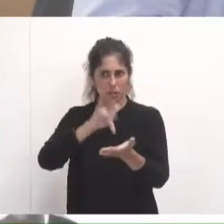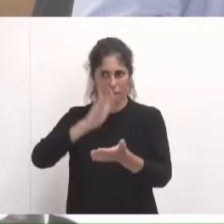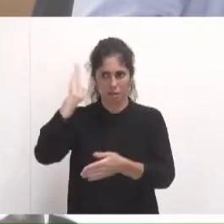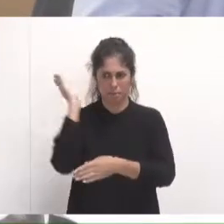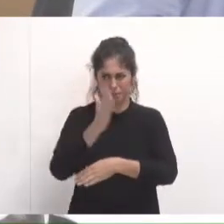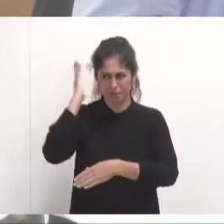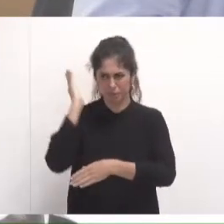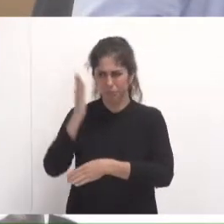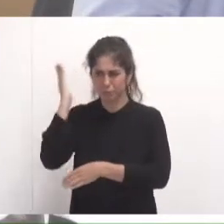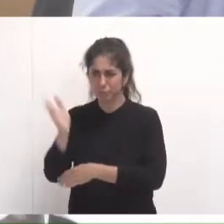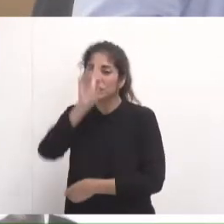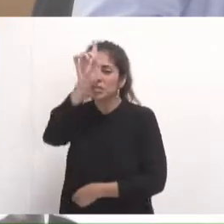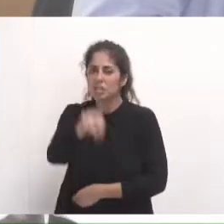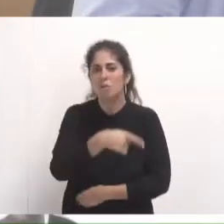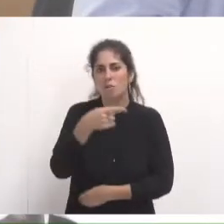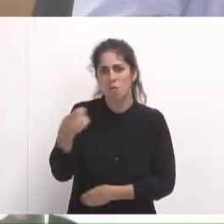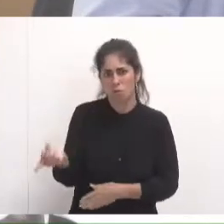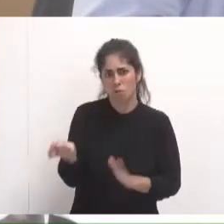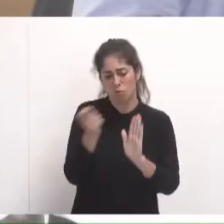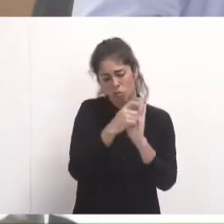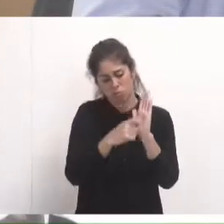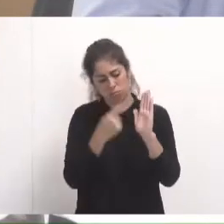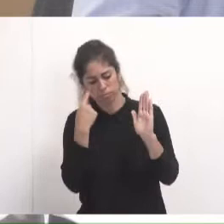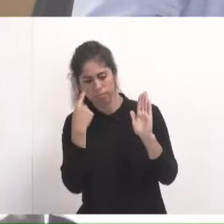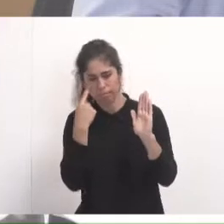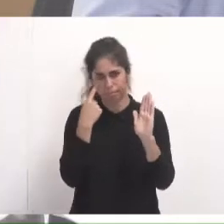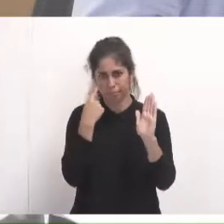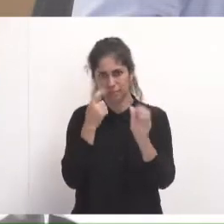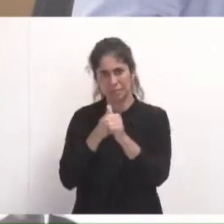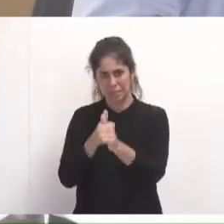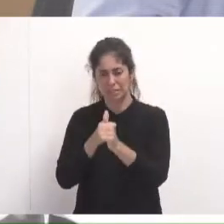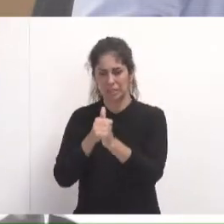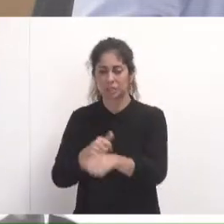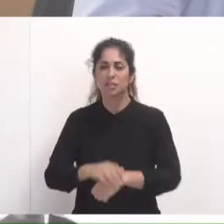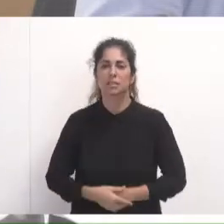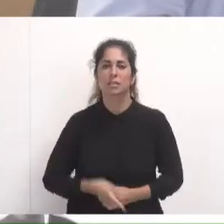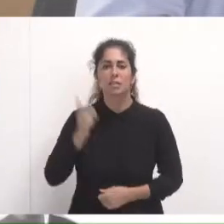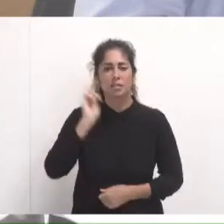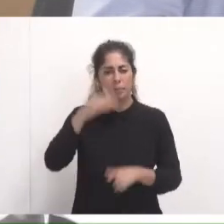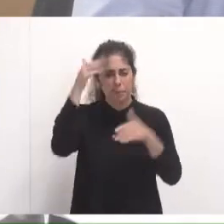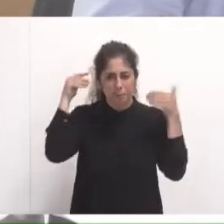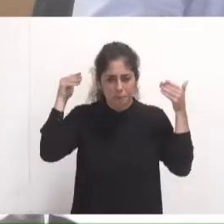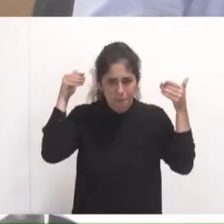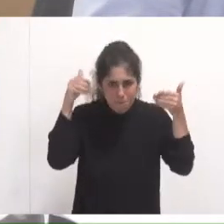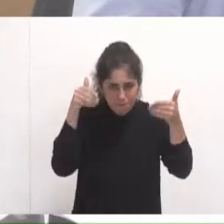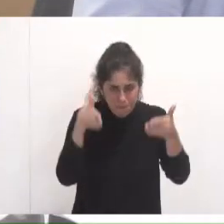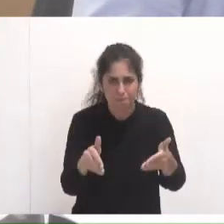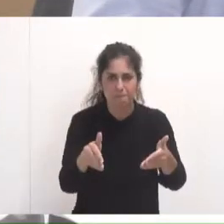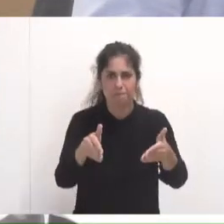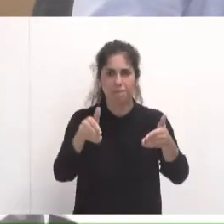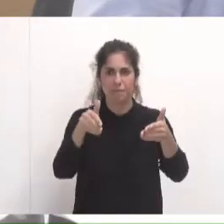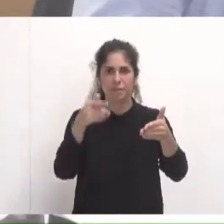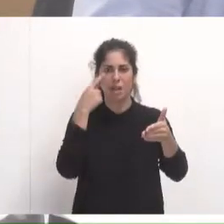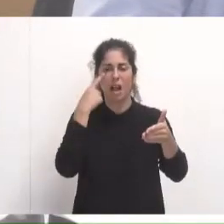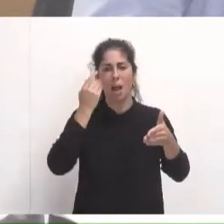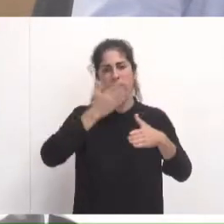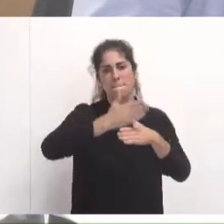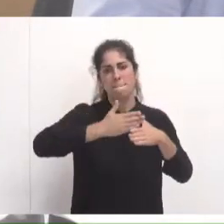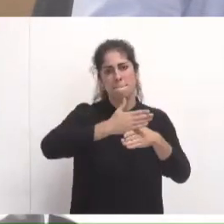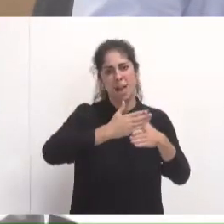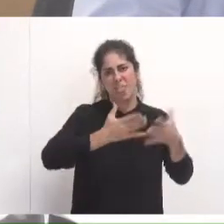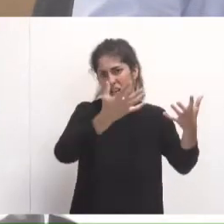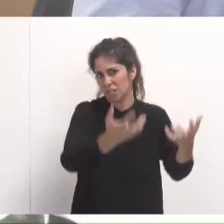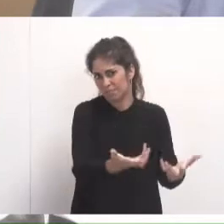daño. También, en ese caso, se prestará especial atención a lo que sería la madera muerta. Es donde nos